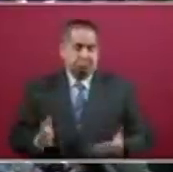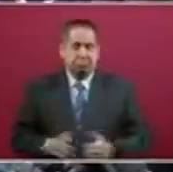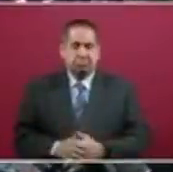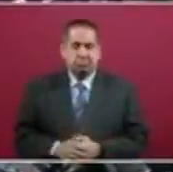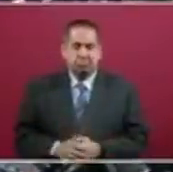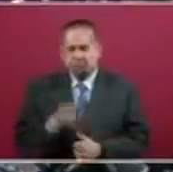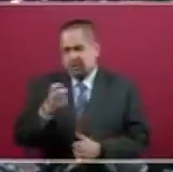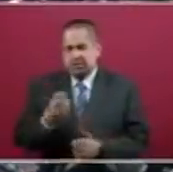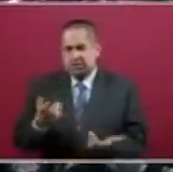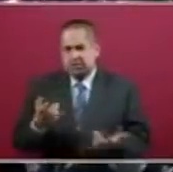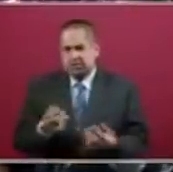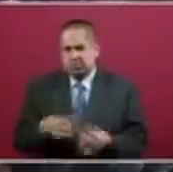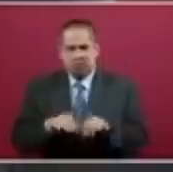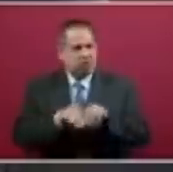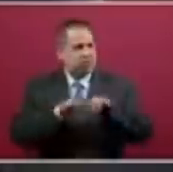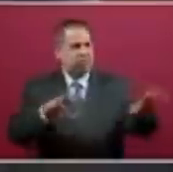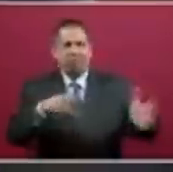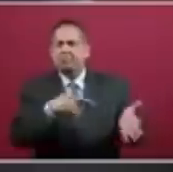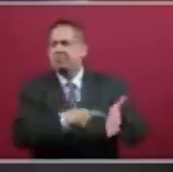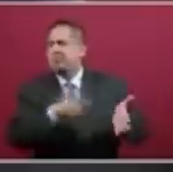Eso es más importante, ¿no?